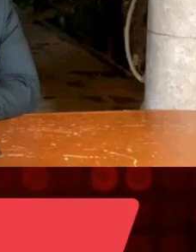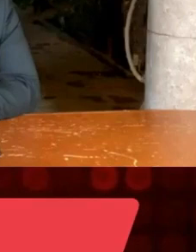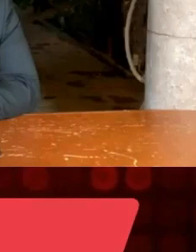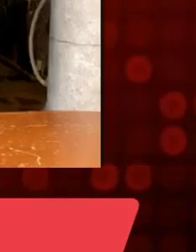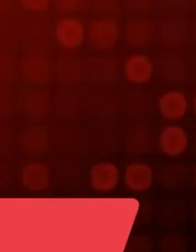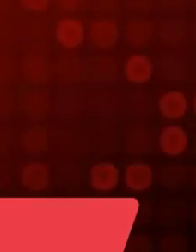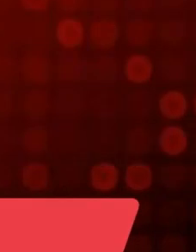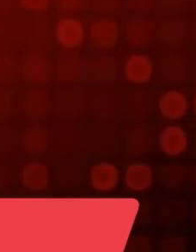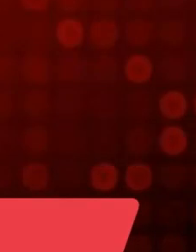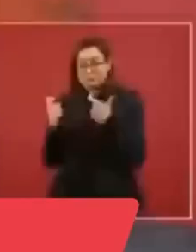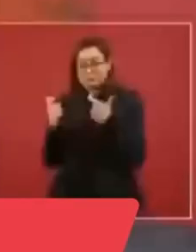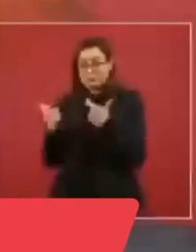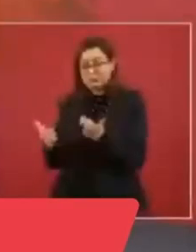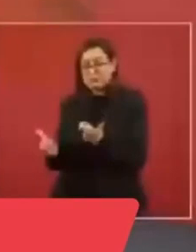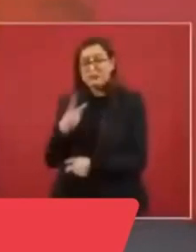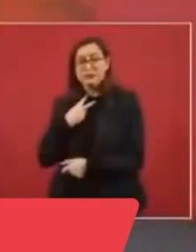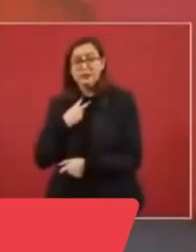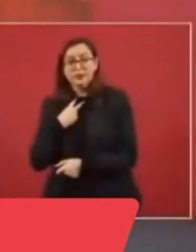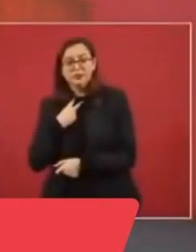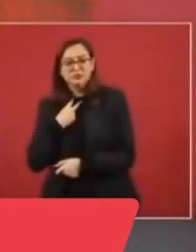a vituperar le conviene